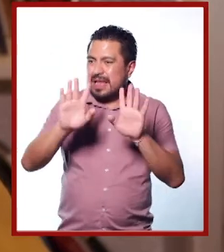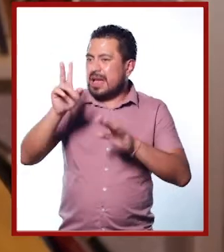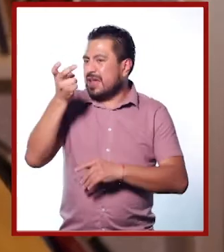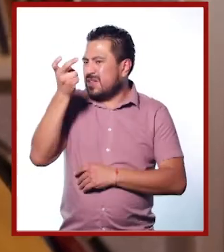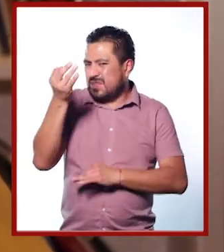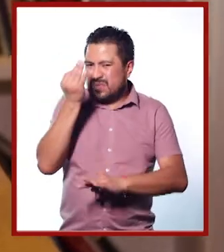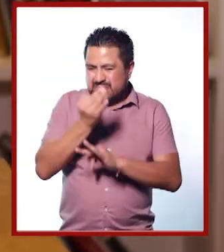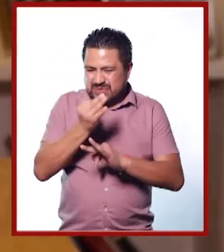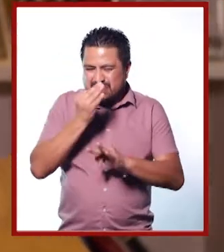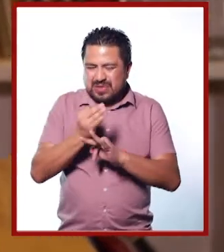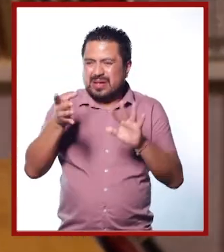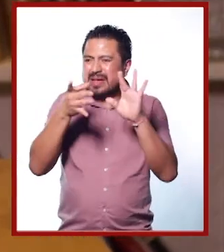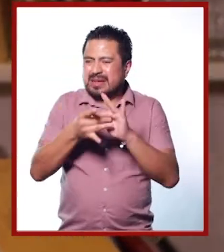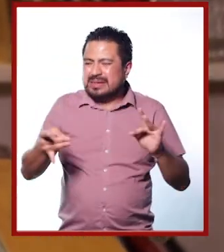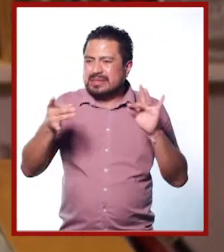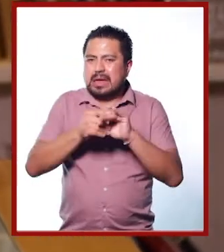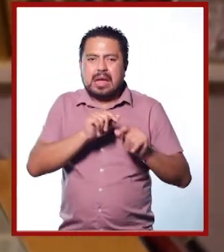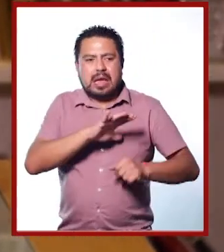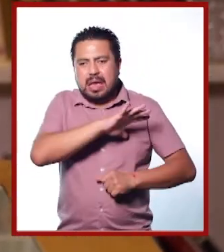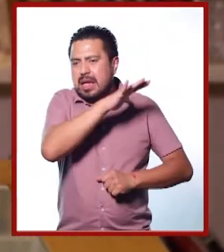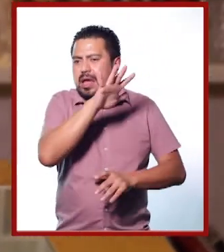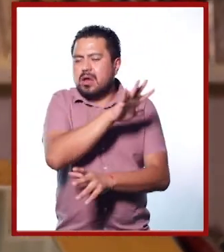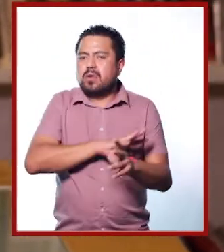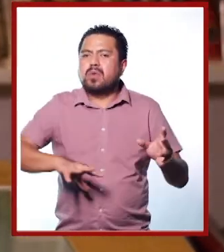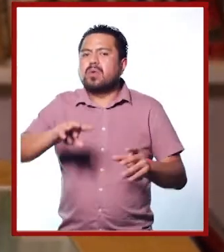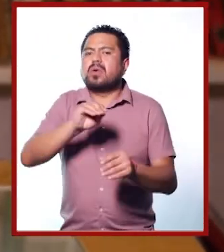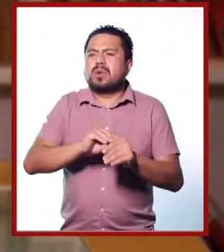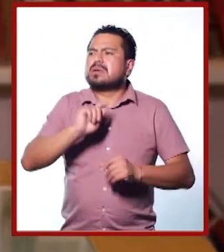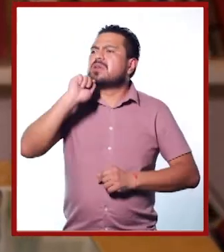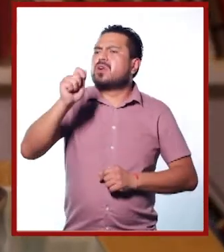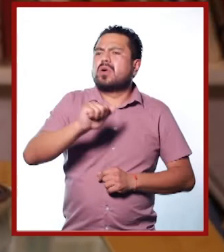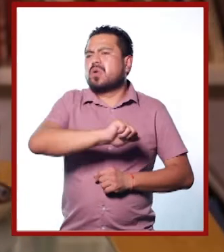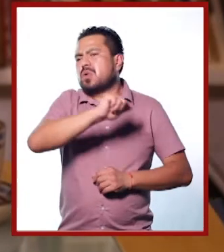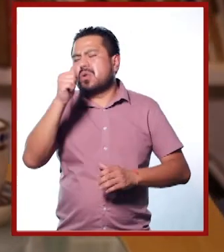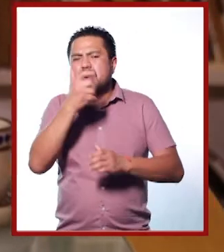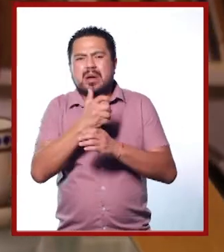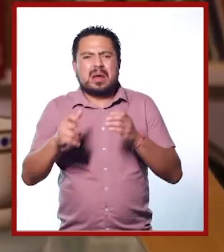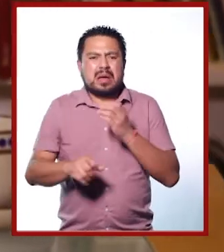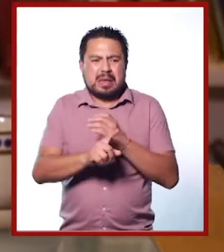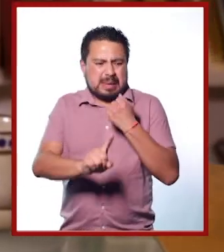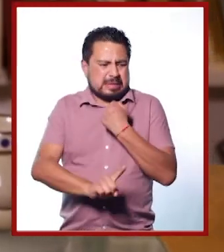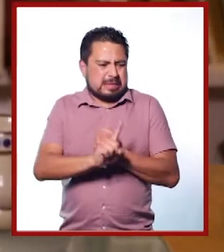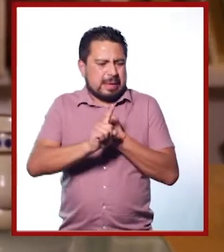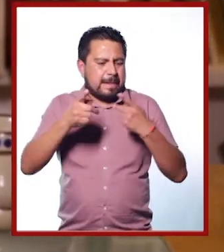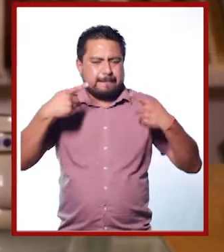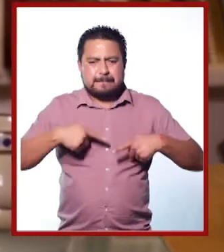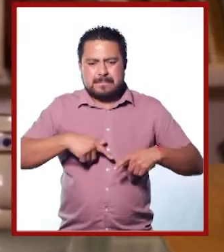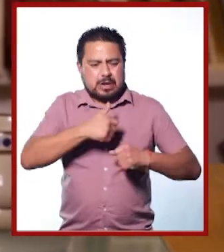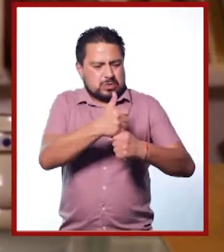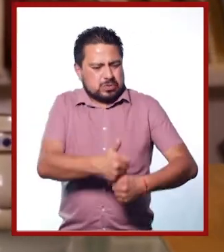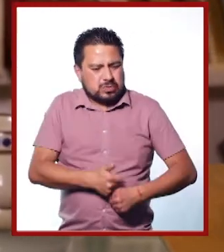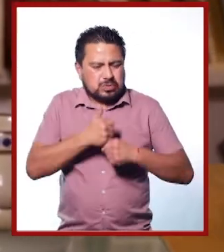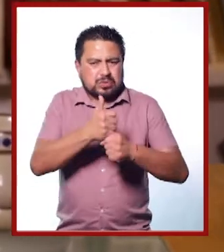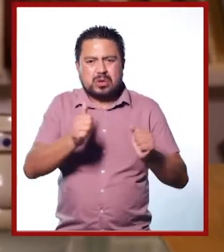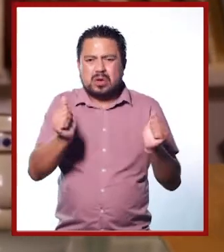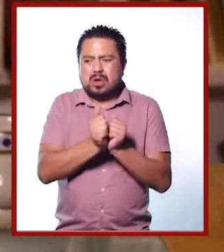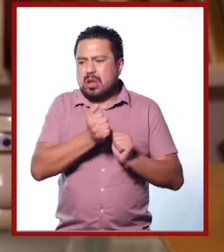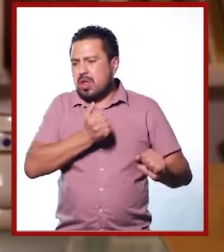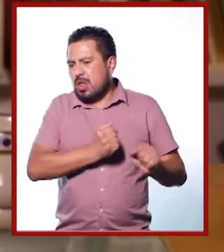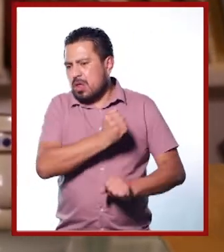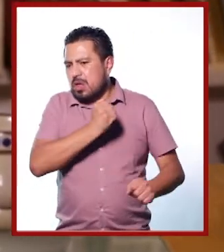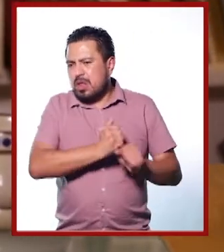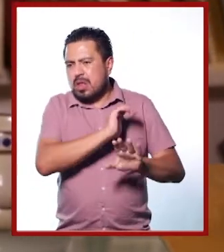justo hablando de esto que nos decías que tendemos a generalizar, ¿qué otras partes merma a la persona que sufre